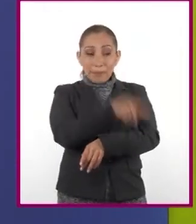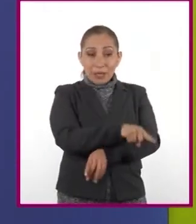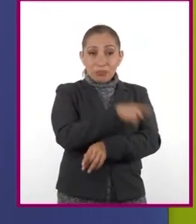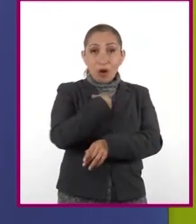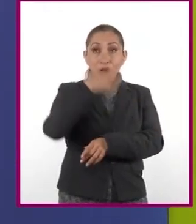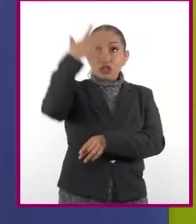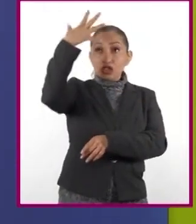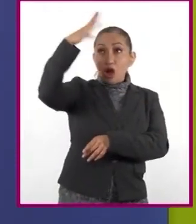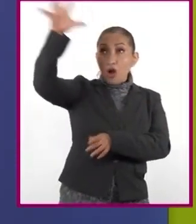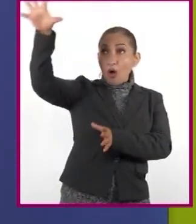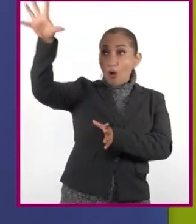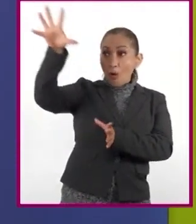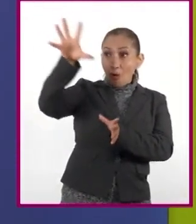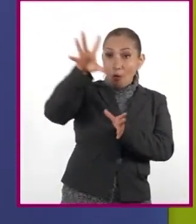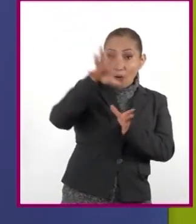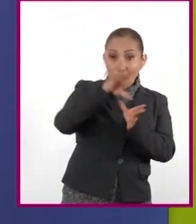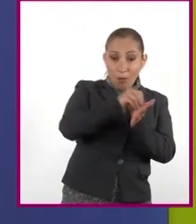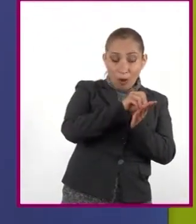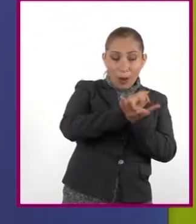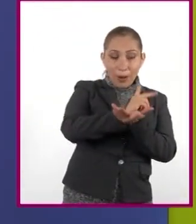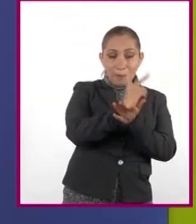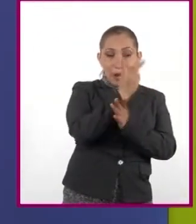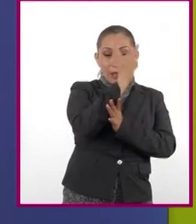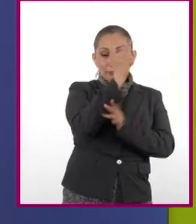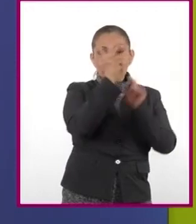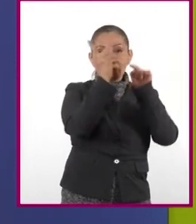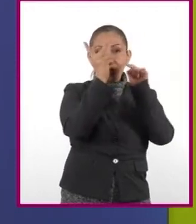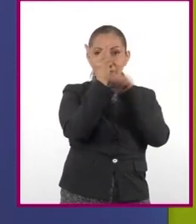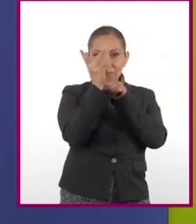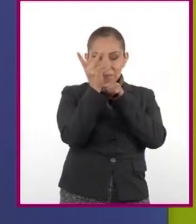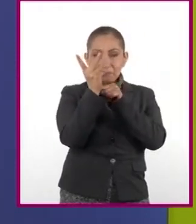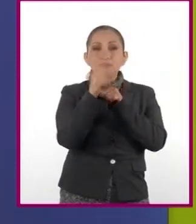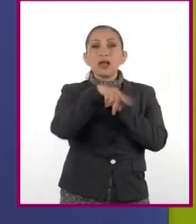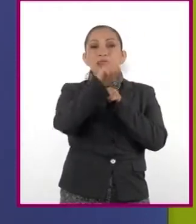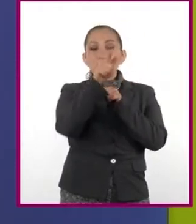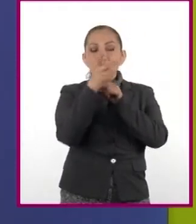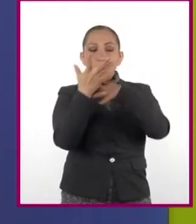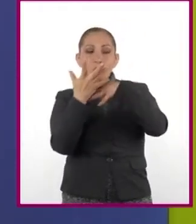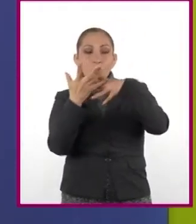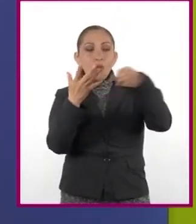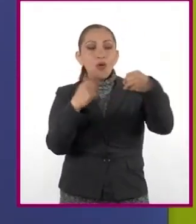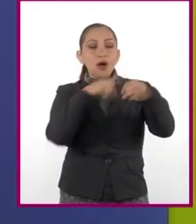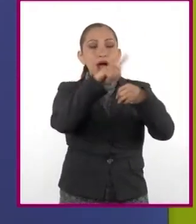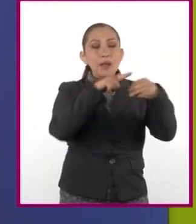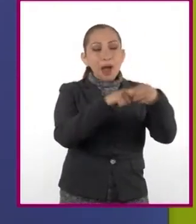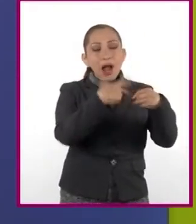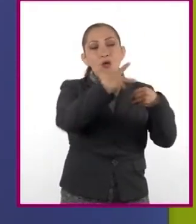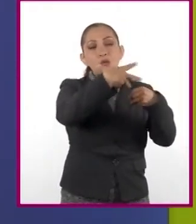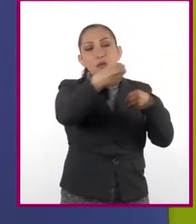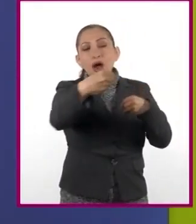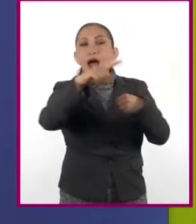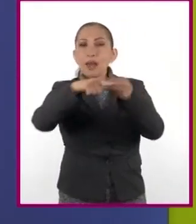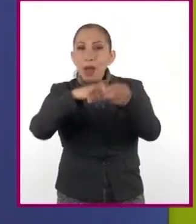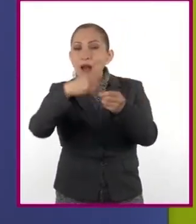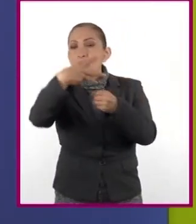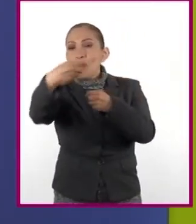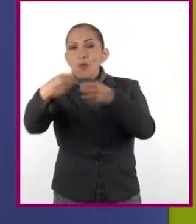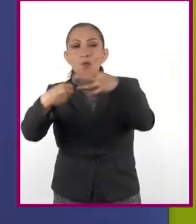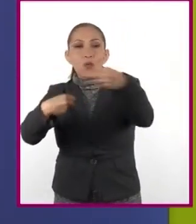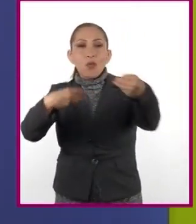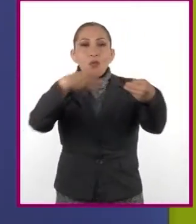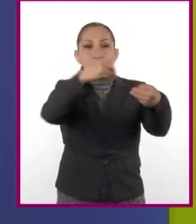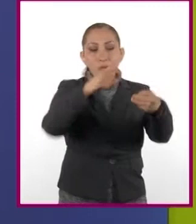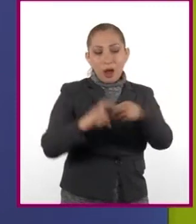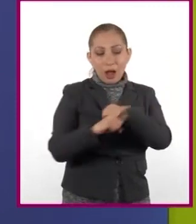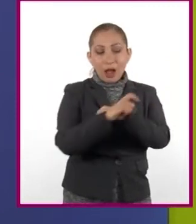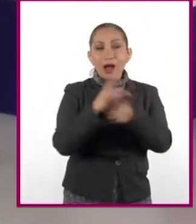astro rey, es decir, el Sol, pasan por las plantas y llegan hasta los organismos desintegradores